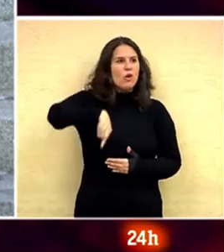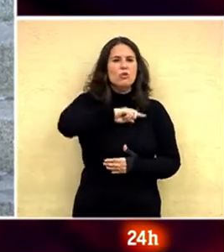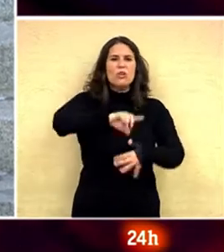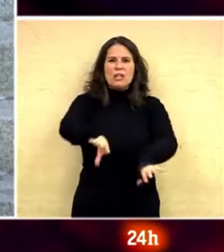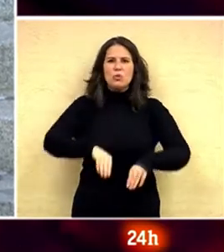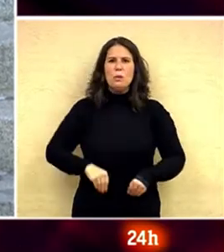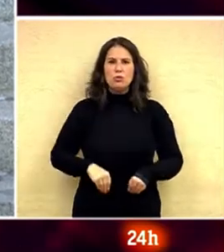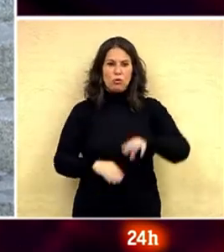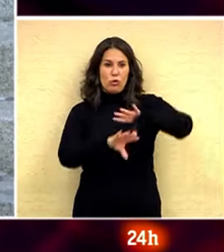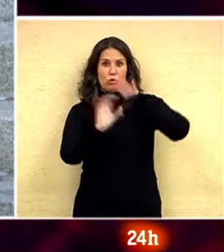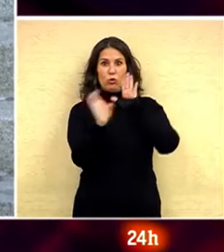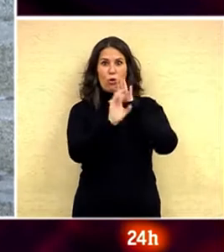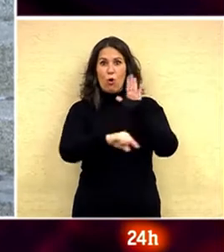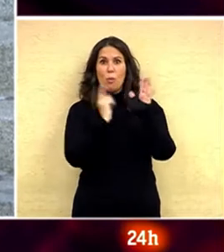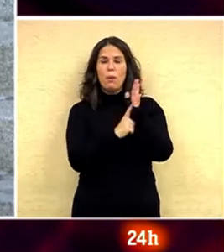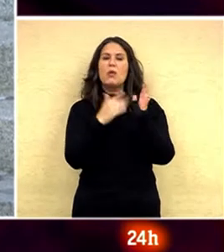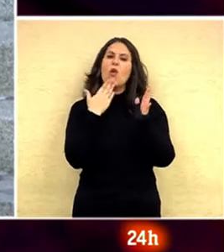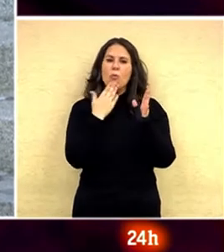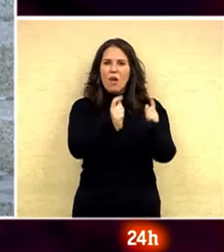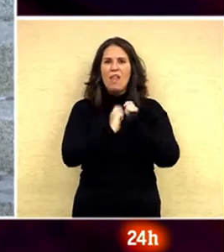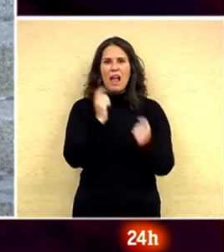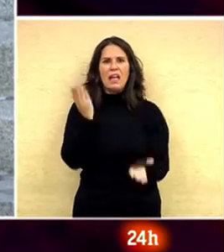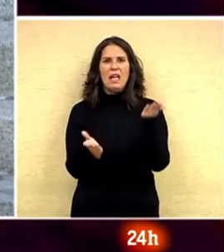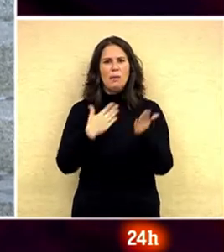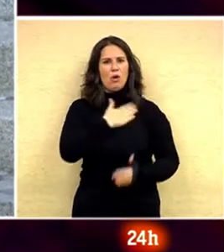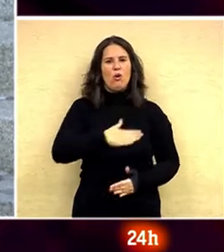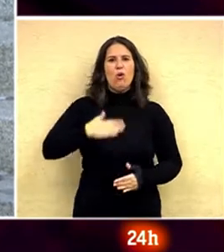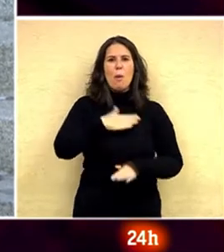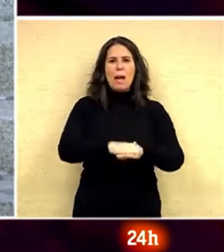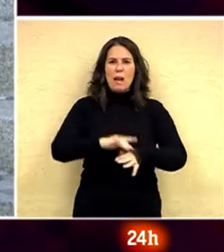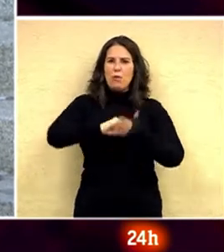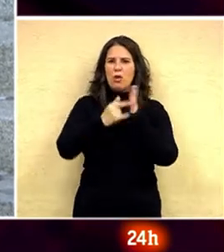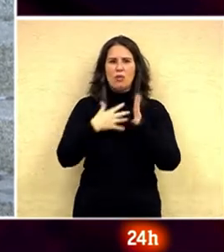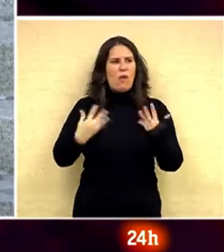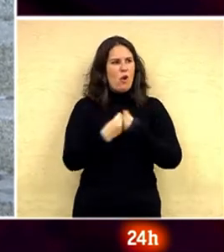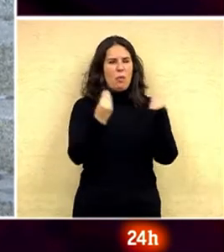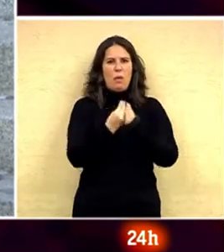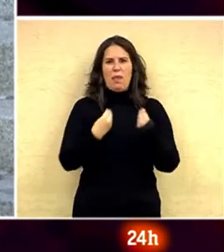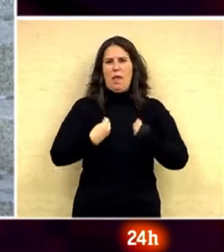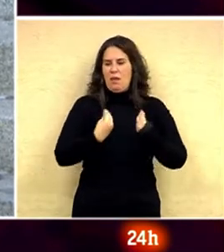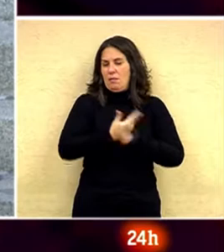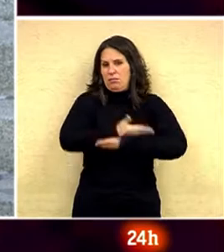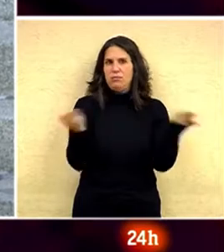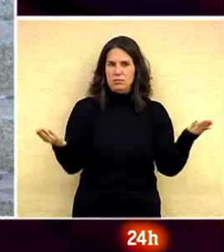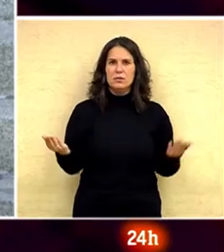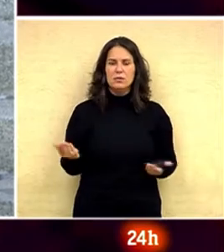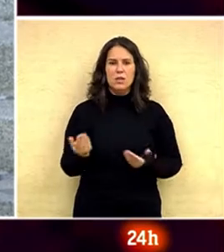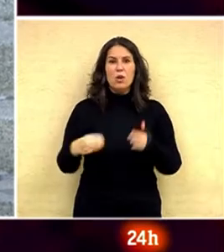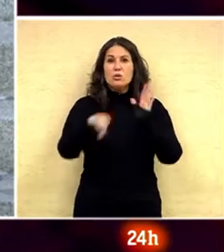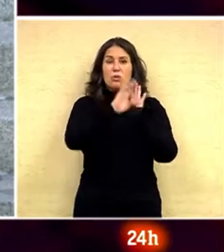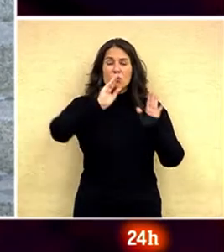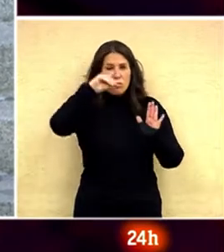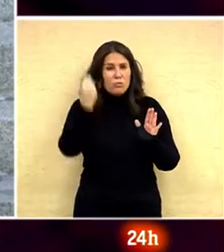su conjunto como equilibrio satisfactorio para nuestro propio proyecto de convivencia. Lo que hace buena